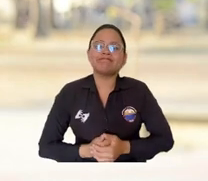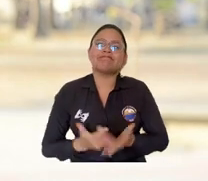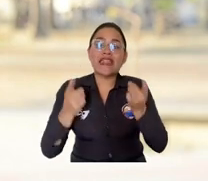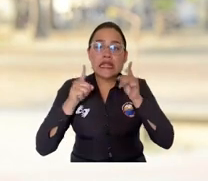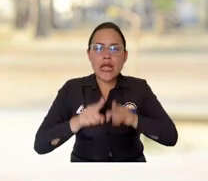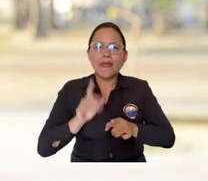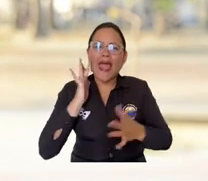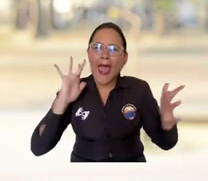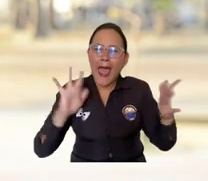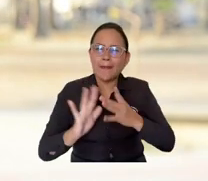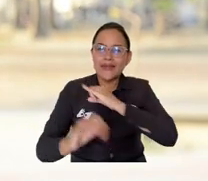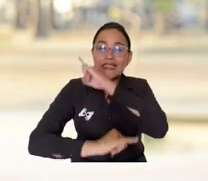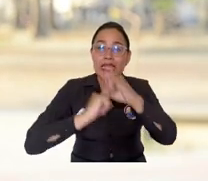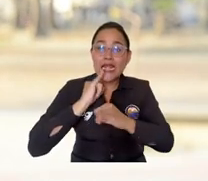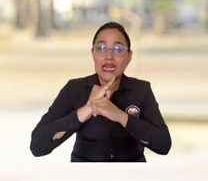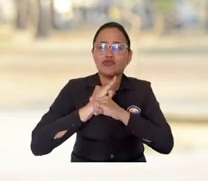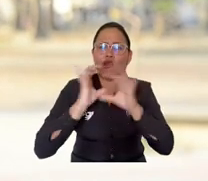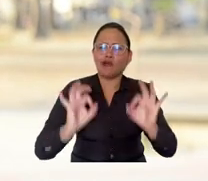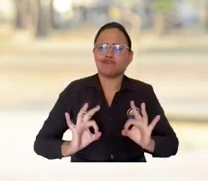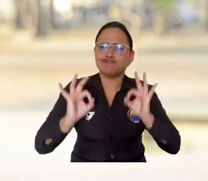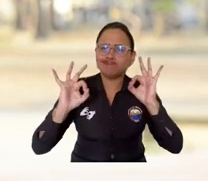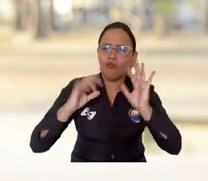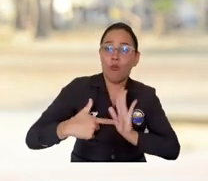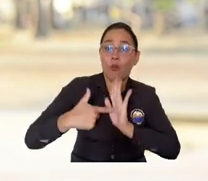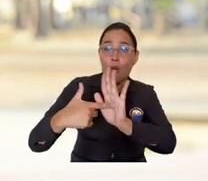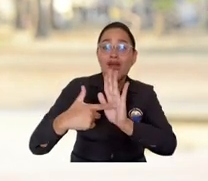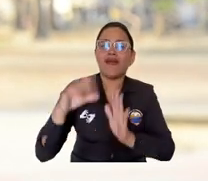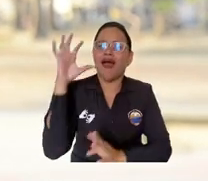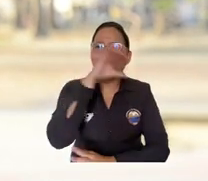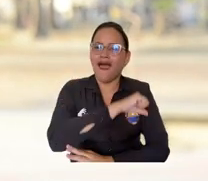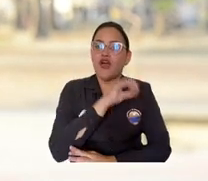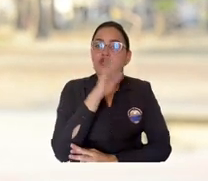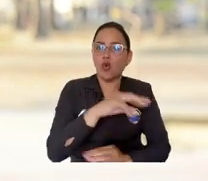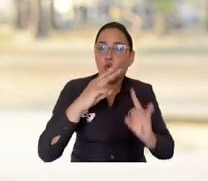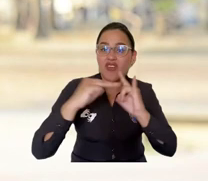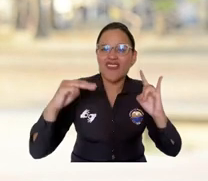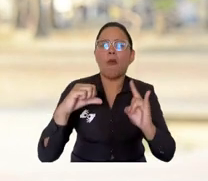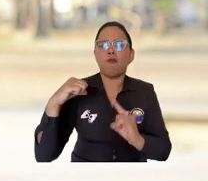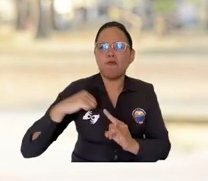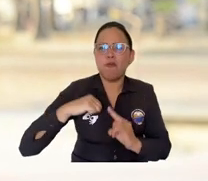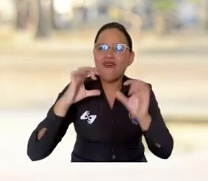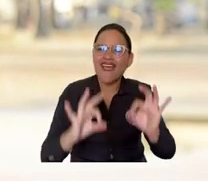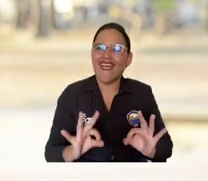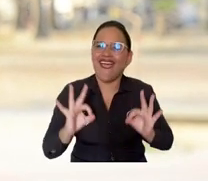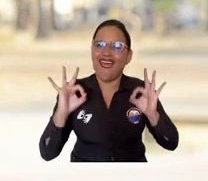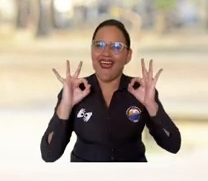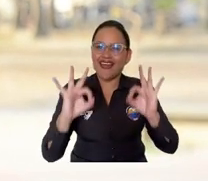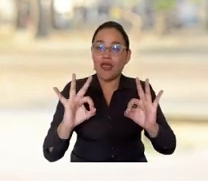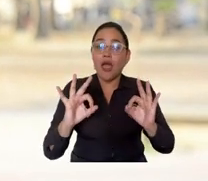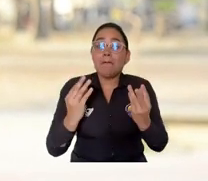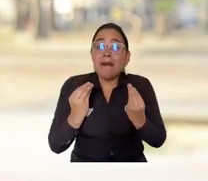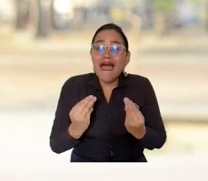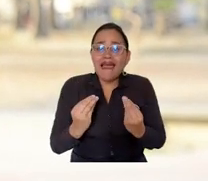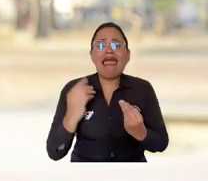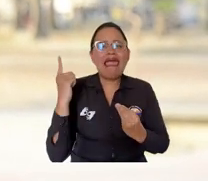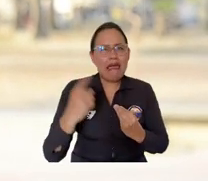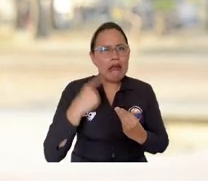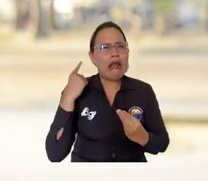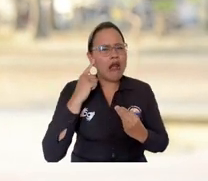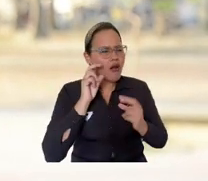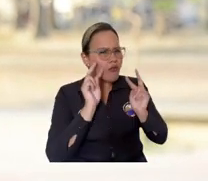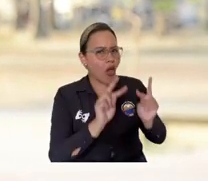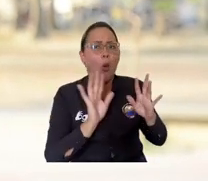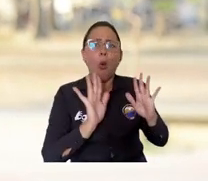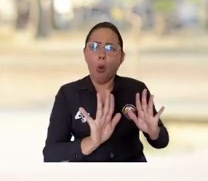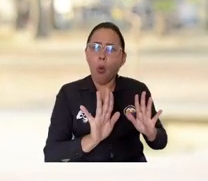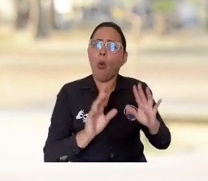también es un prestigio a nivel internacional que sigue colocando a la universidad entre los más altos estándares de calidad para aquellas personas que ven en el